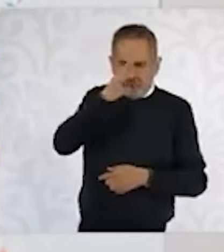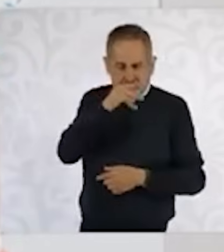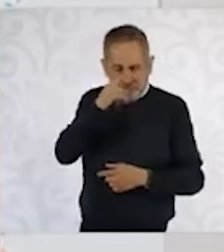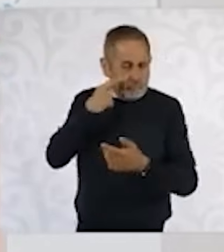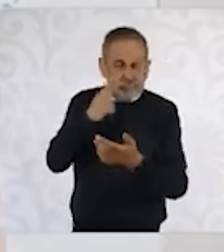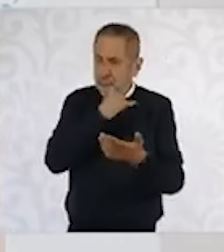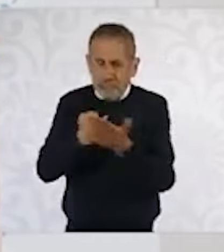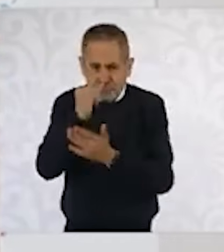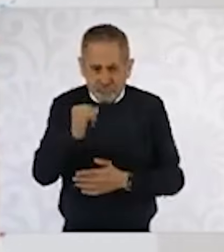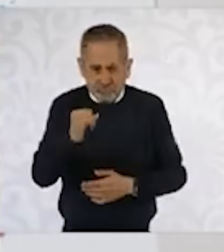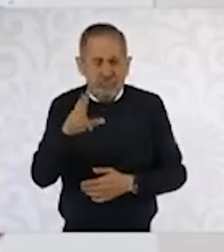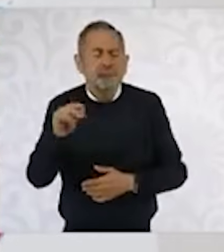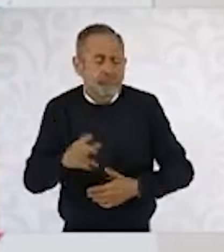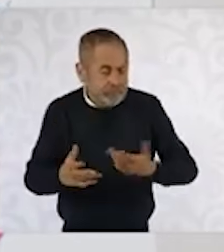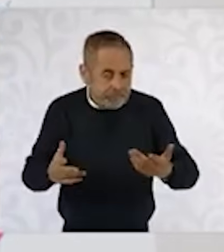una decisión?